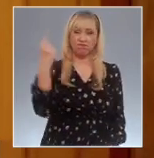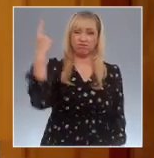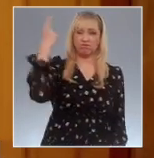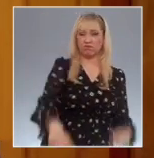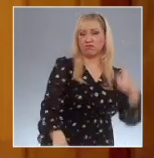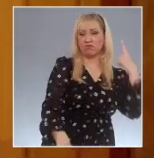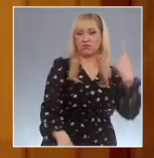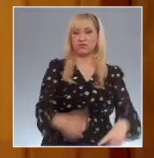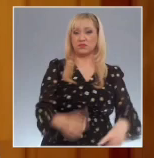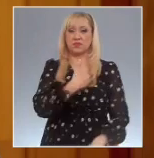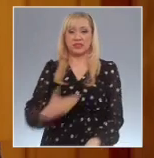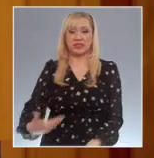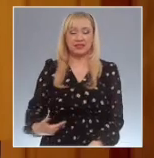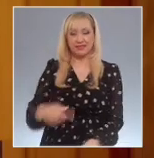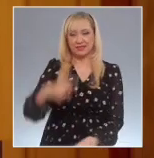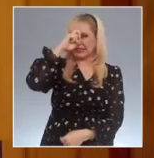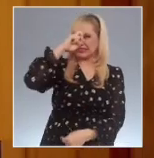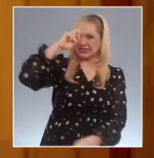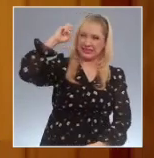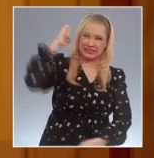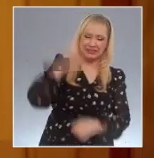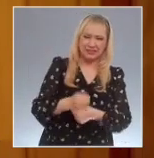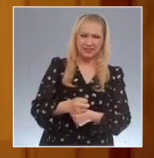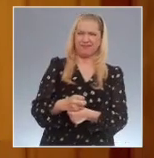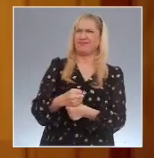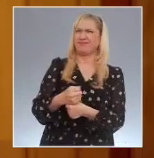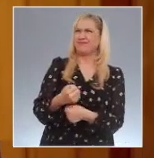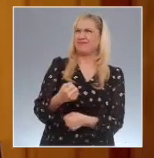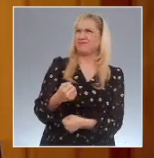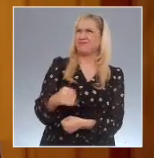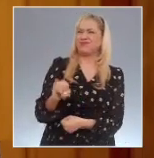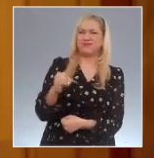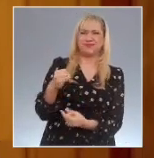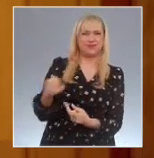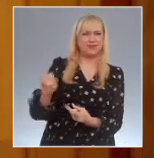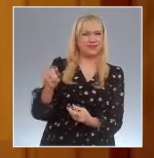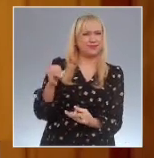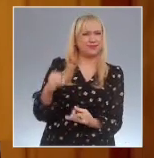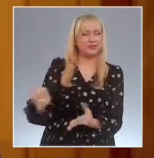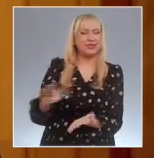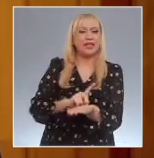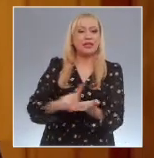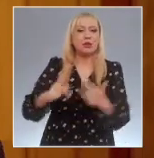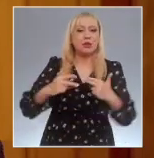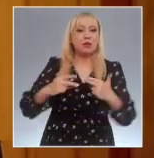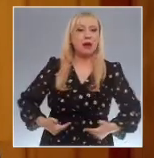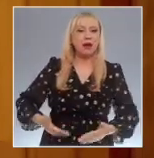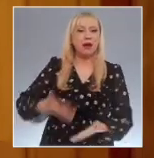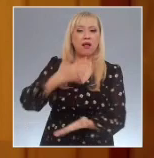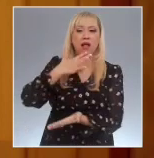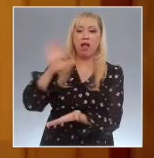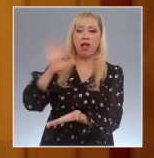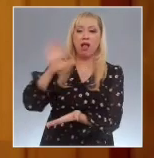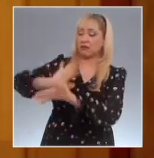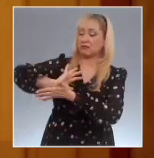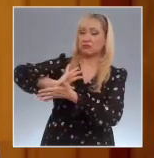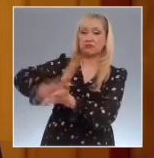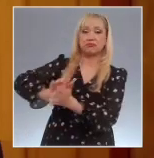ocurrencia, los derechos humanos se escabullen, palidecen, se